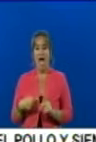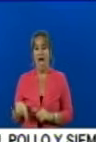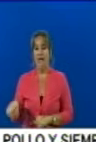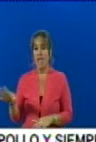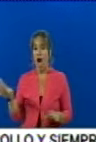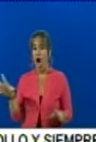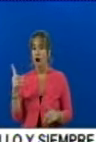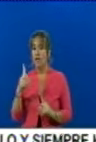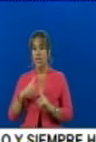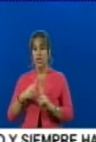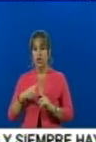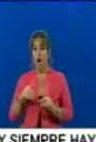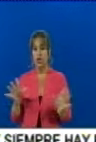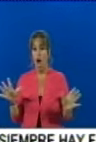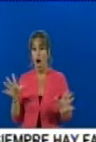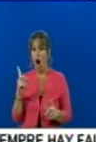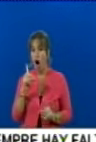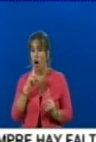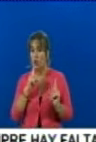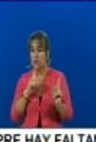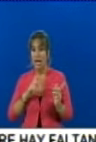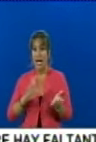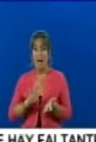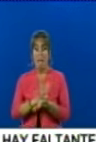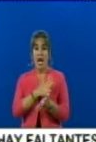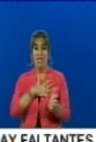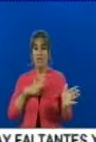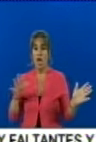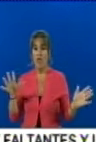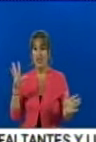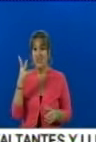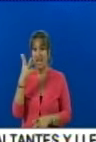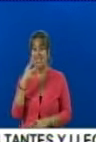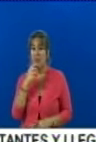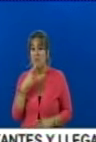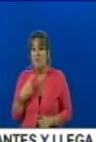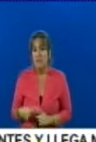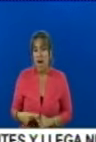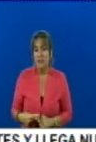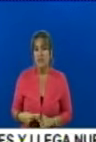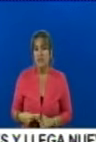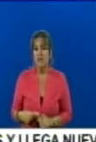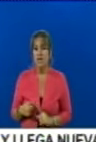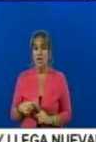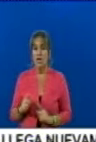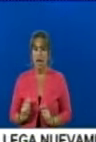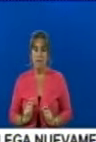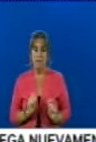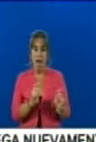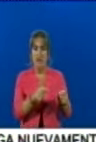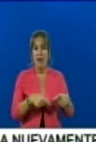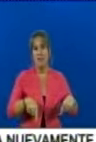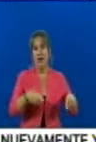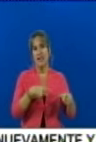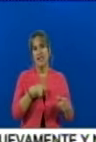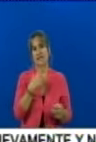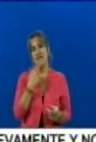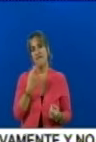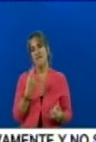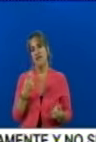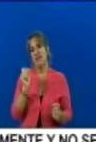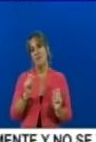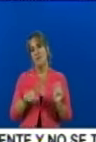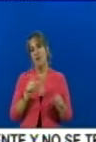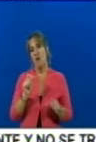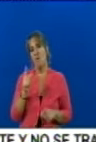11 toneladas y en el mes de marzo de 13 toneladas adicionales para saldar esta deuda con la población.